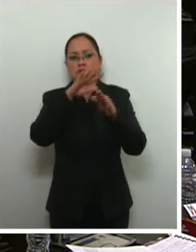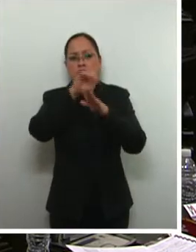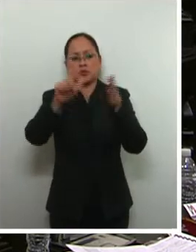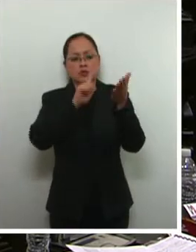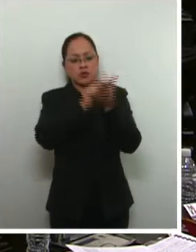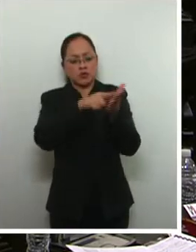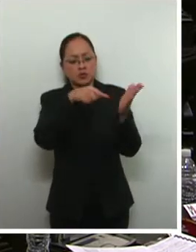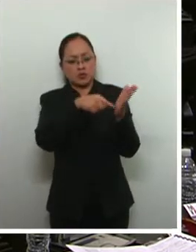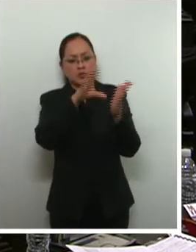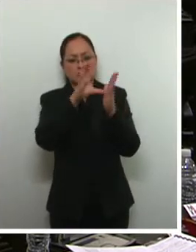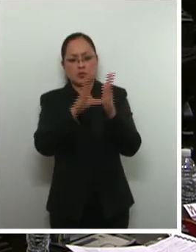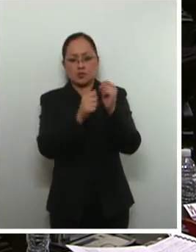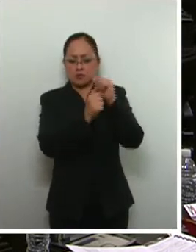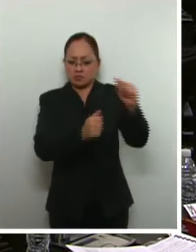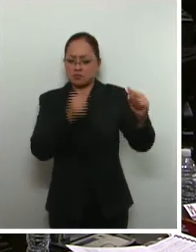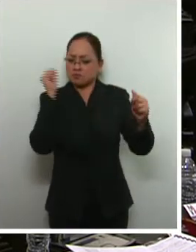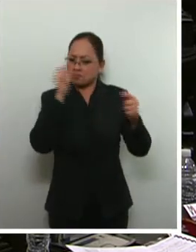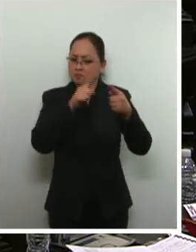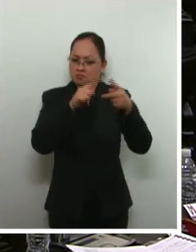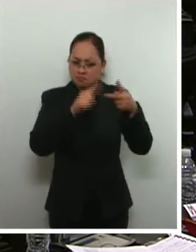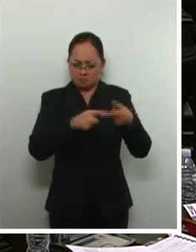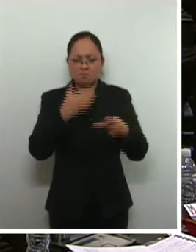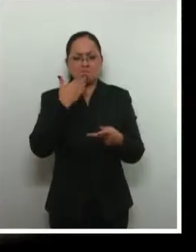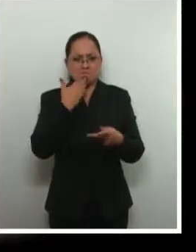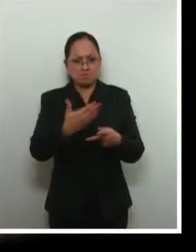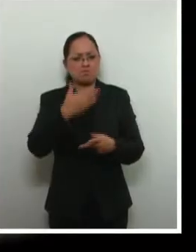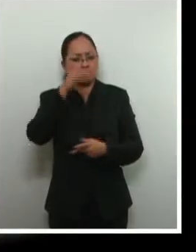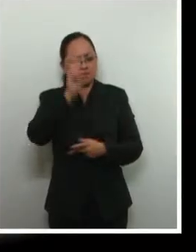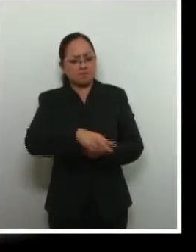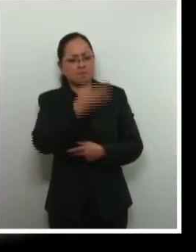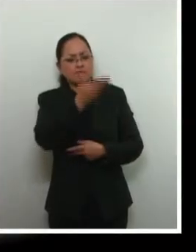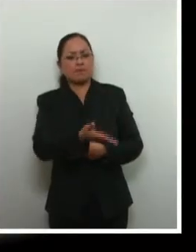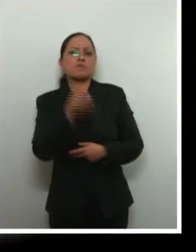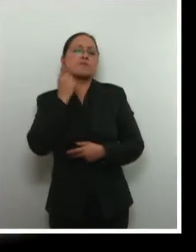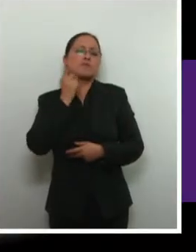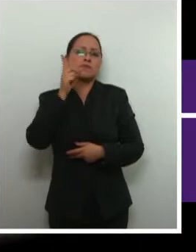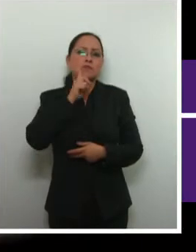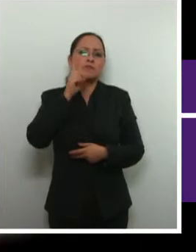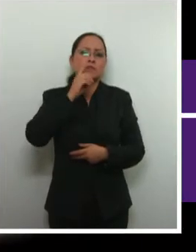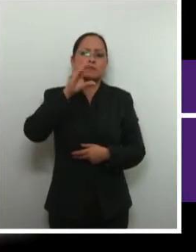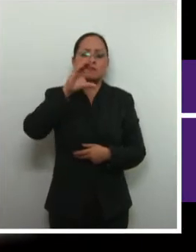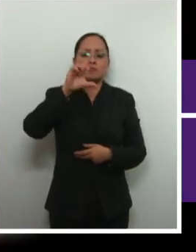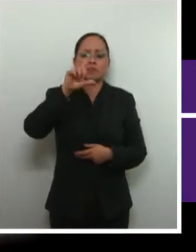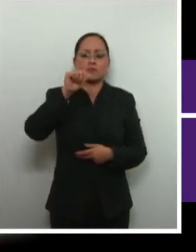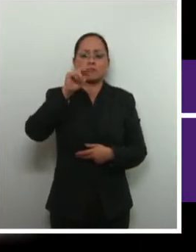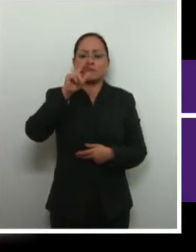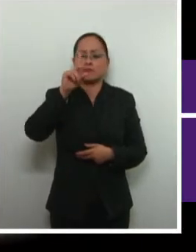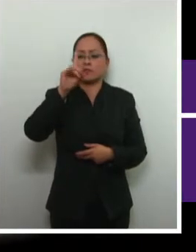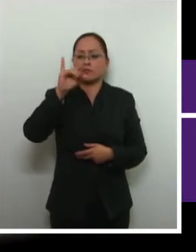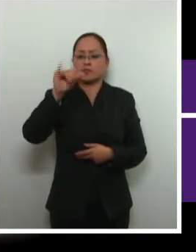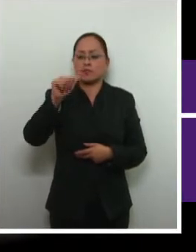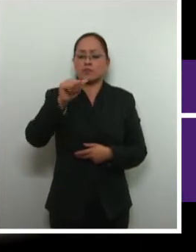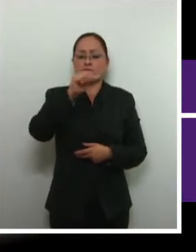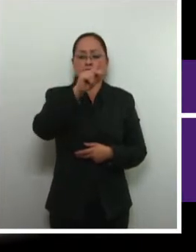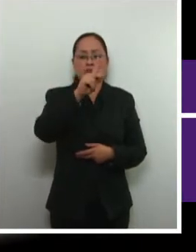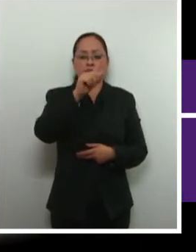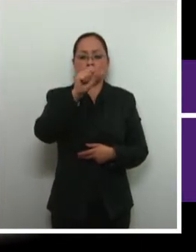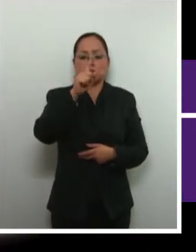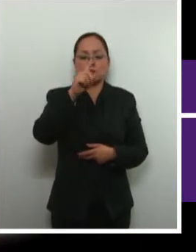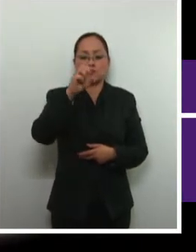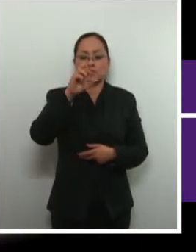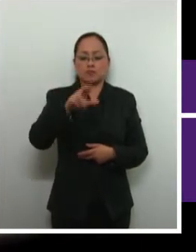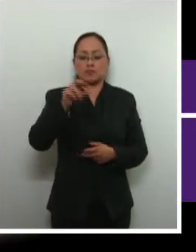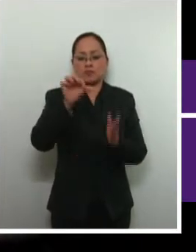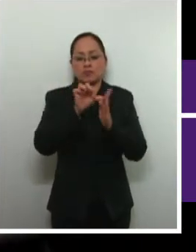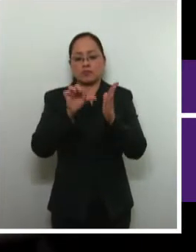jurídicas, constitucionales, que hace la diputada Claudia Pastor al